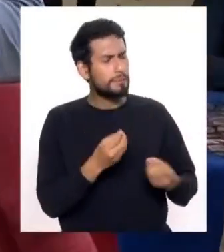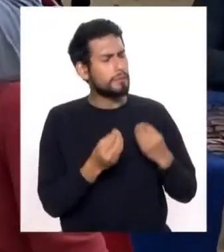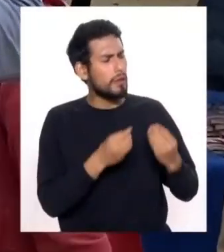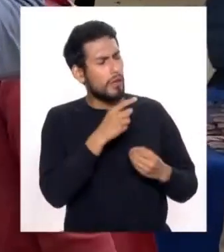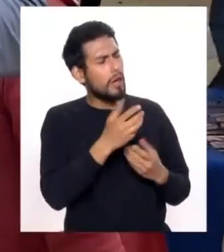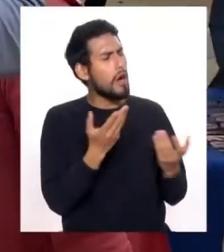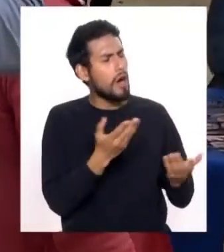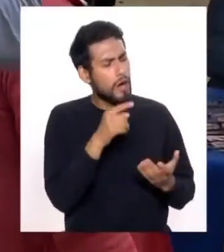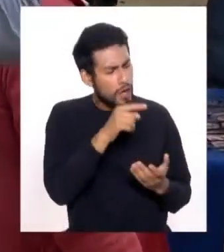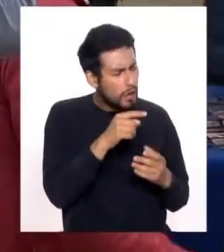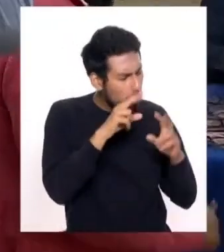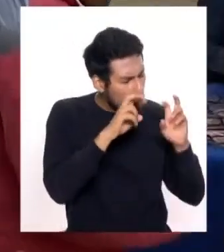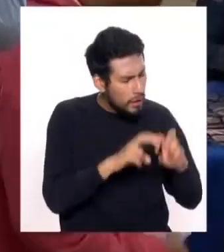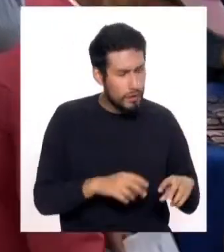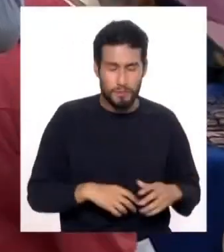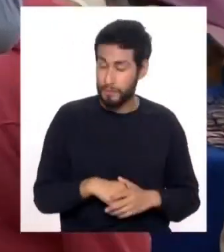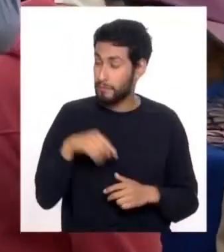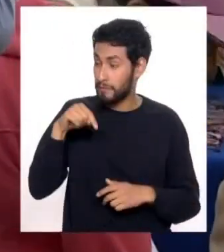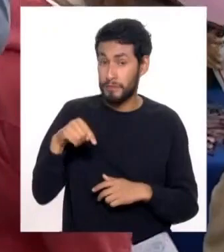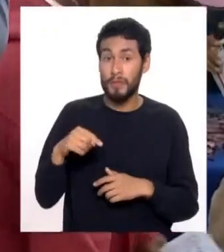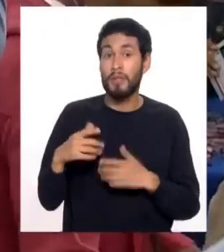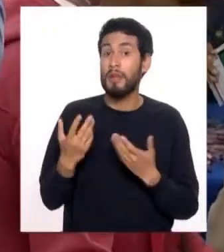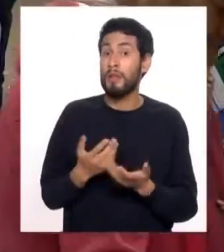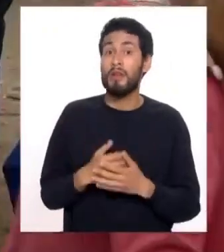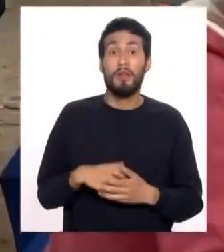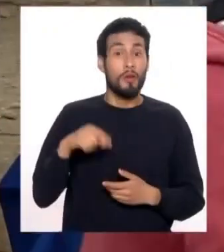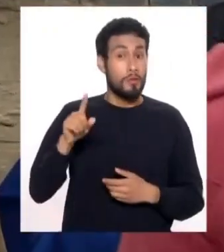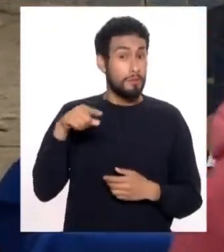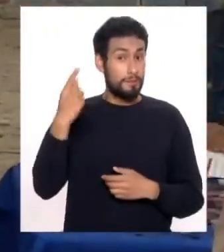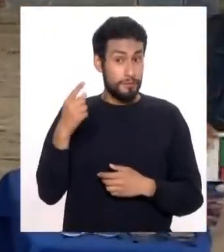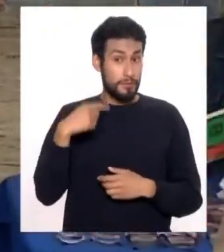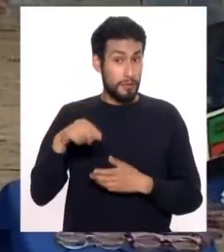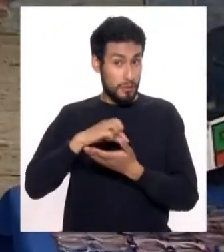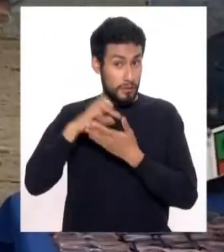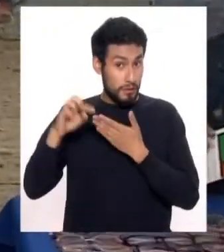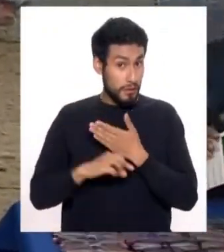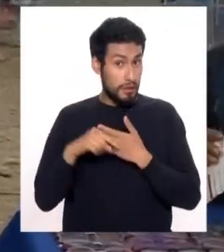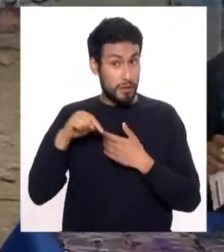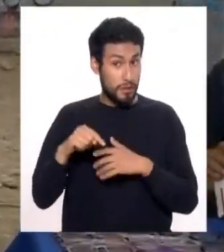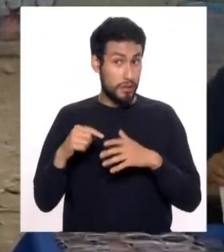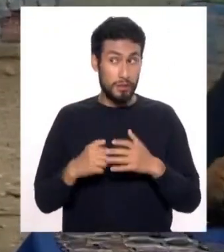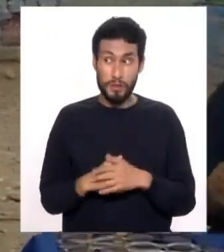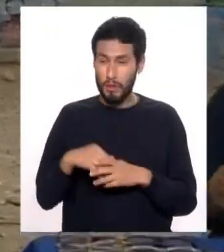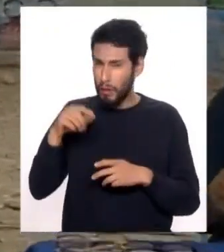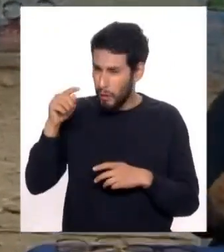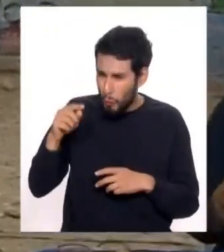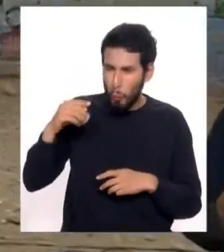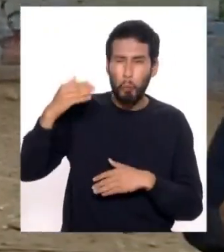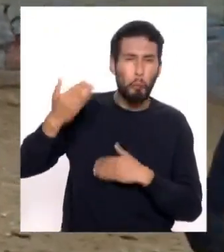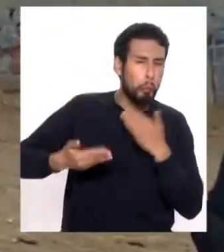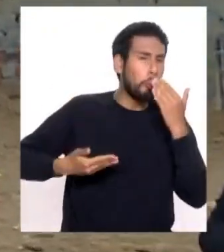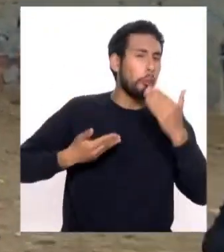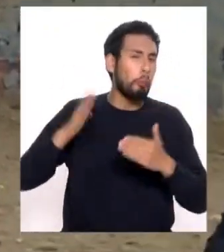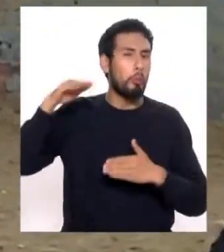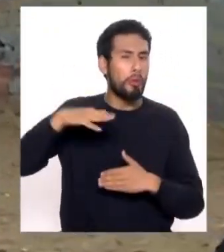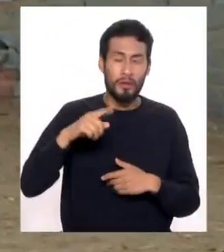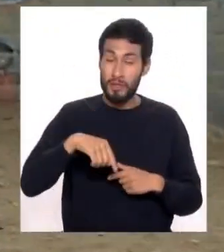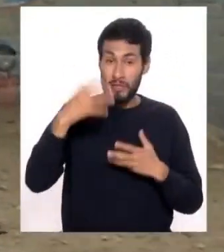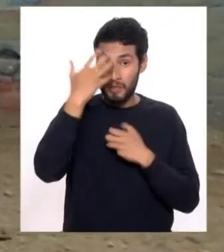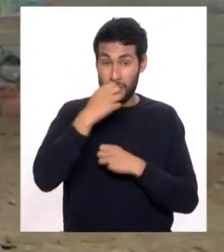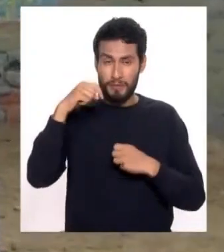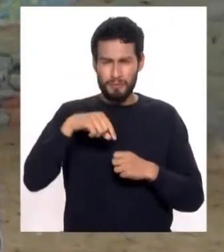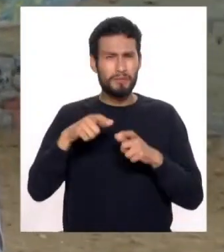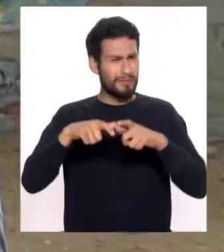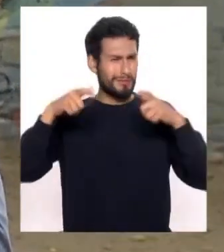están abordando también? Por ejemplo, nosotros lo que hacemos es no solamente las campañas que llevamos de manera aleatoria a una... San Martín de Porres es un distrito